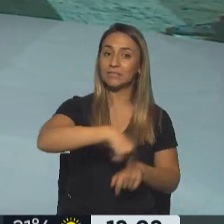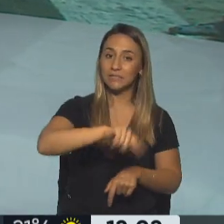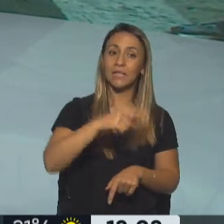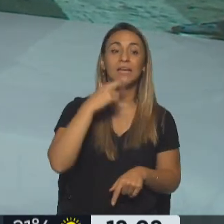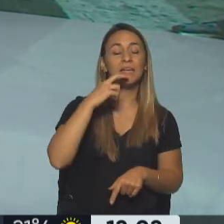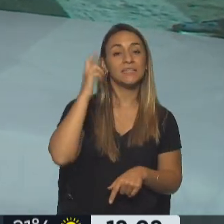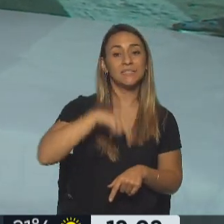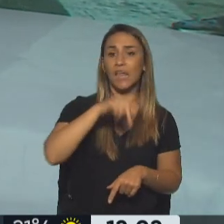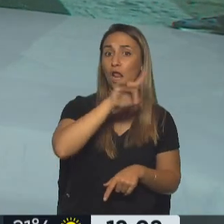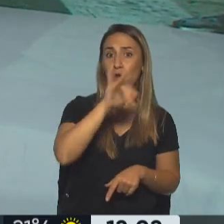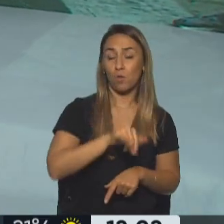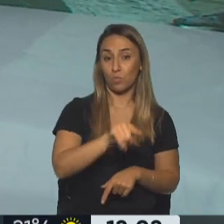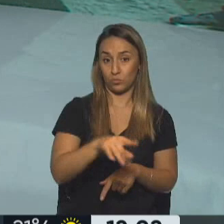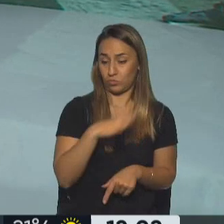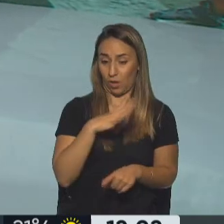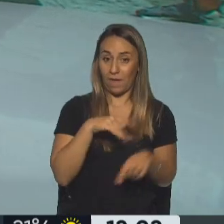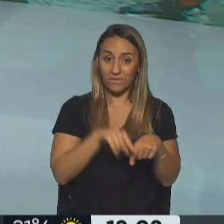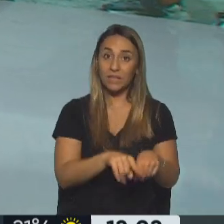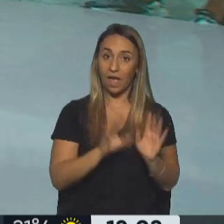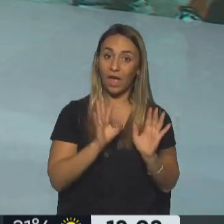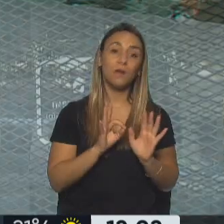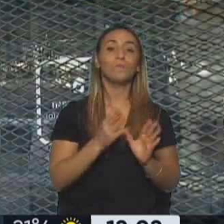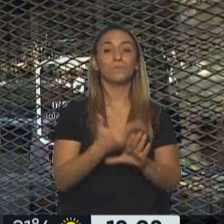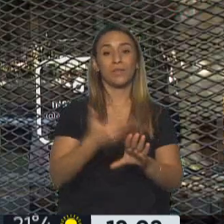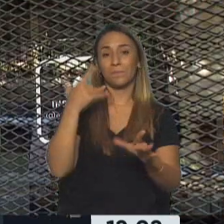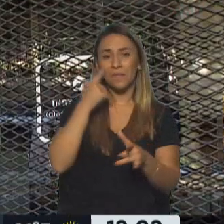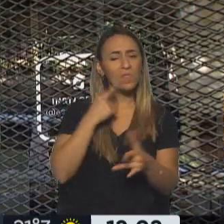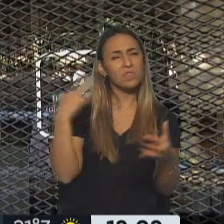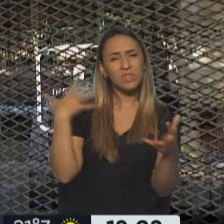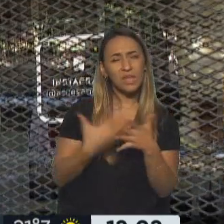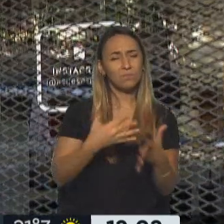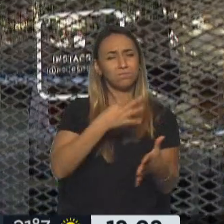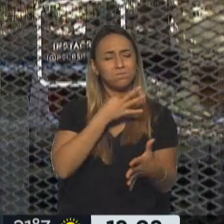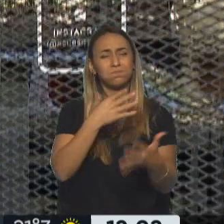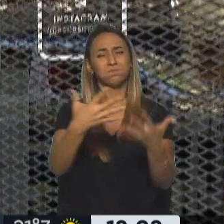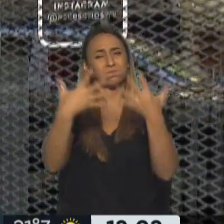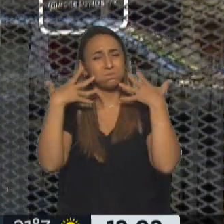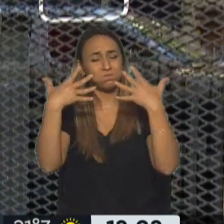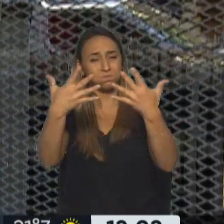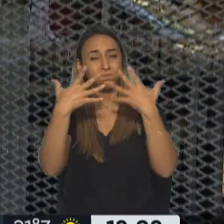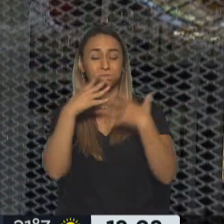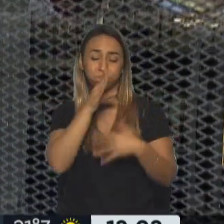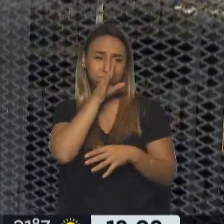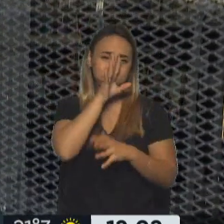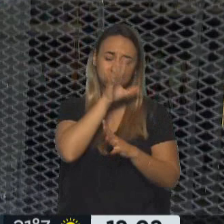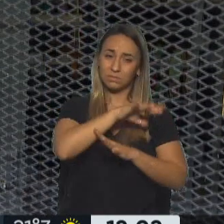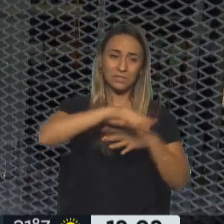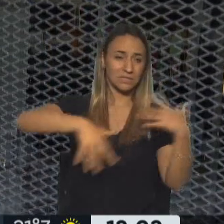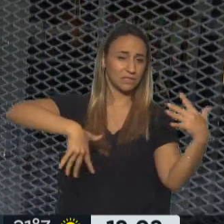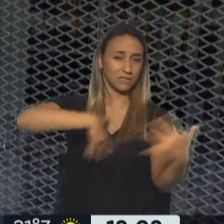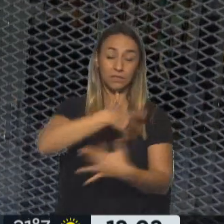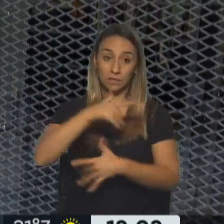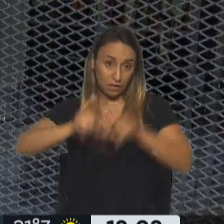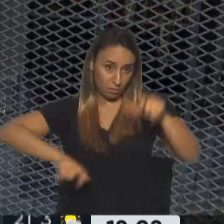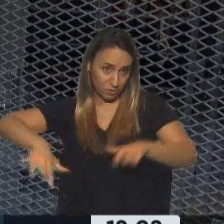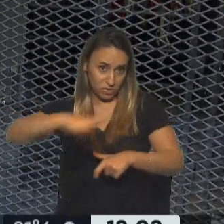sin electricidad a esta hora del mediodía. Bueno, después de lo que fueron todos esos días agobiantes y claro, una circunstancia que perjudicó a los vecinos y